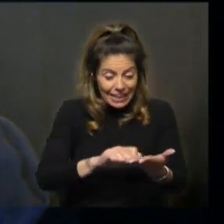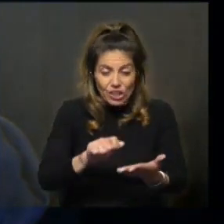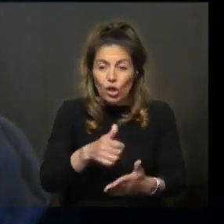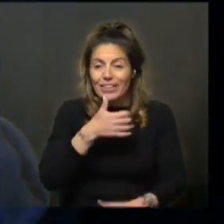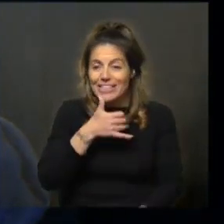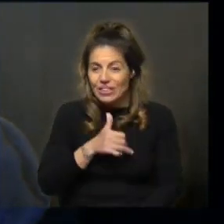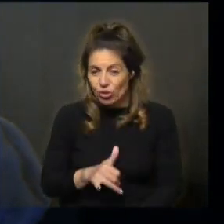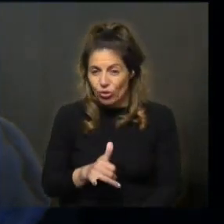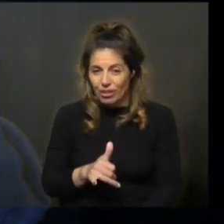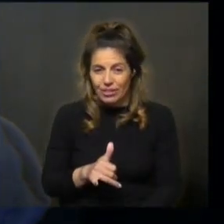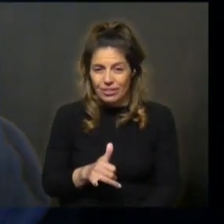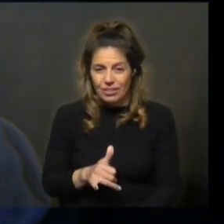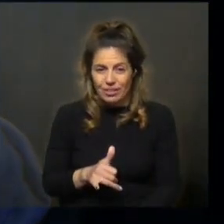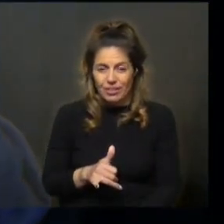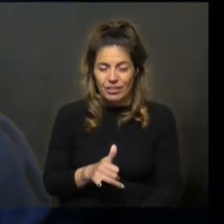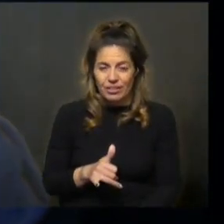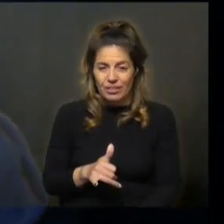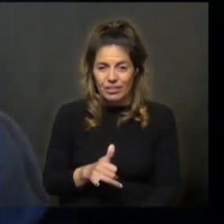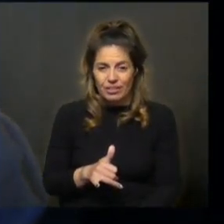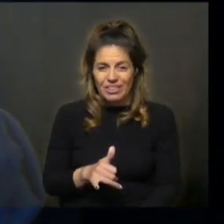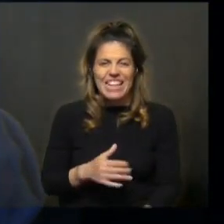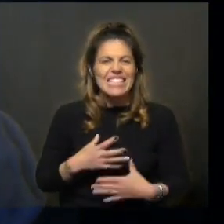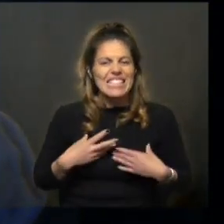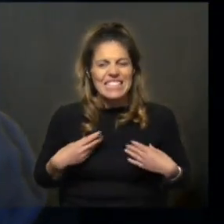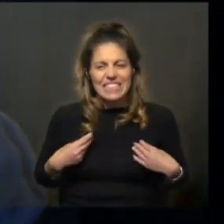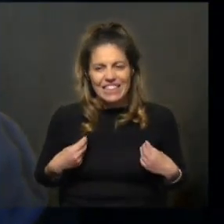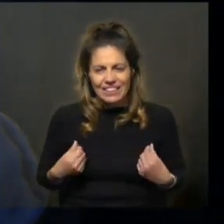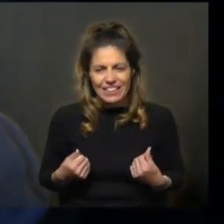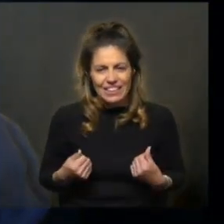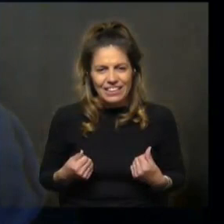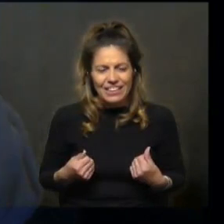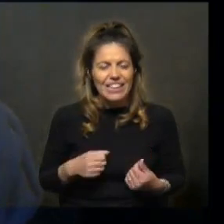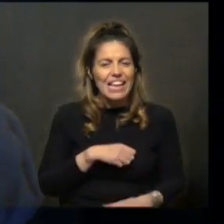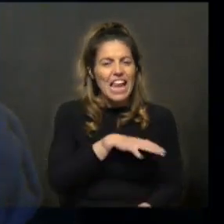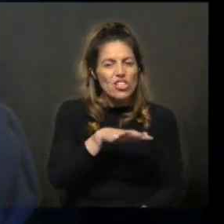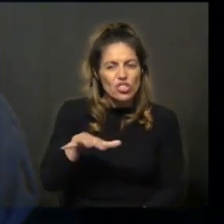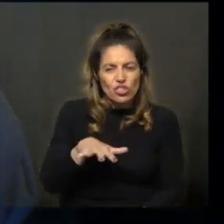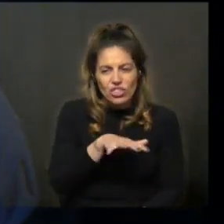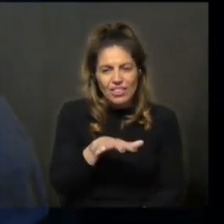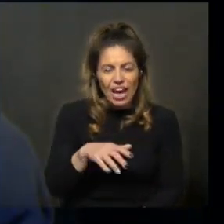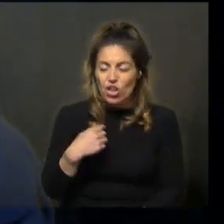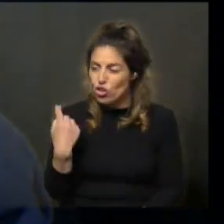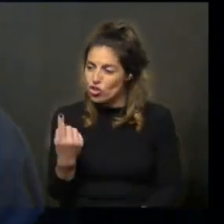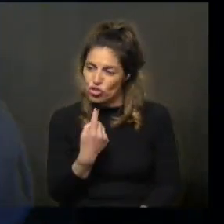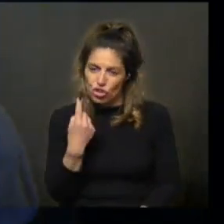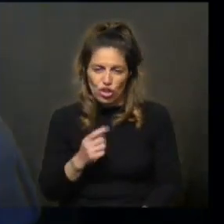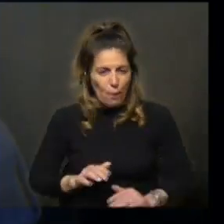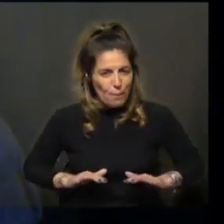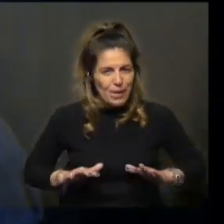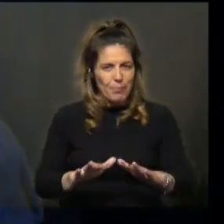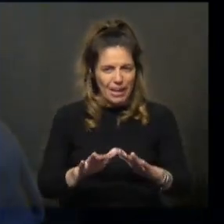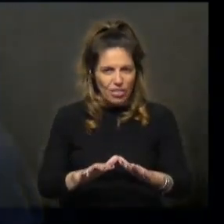no y sienten que la que que la sociedad nosotros estamos preparados